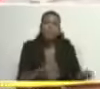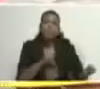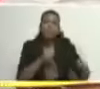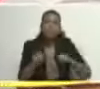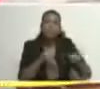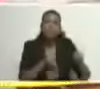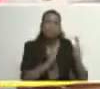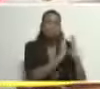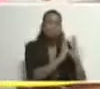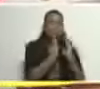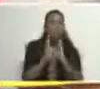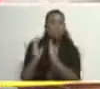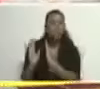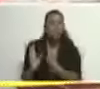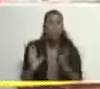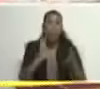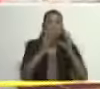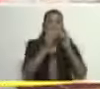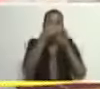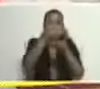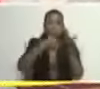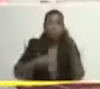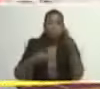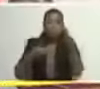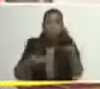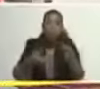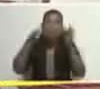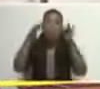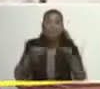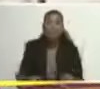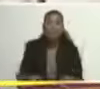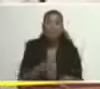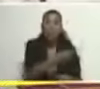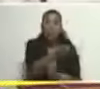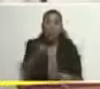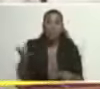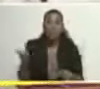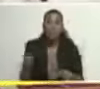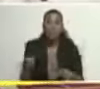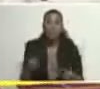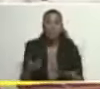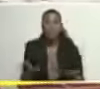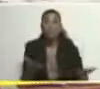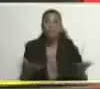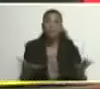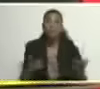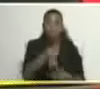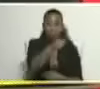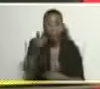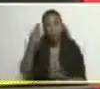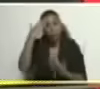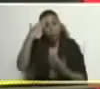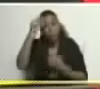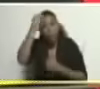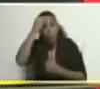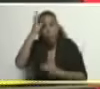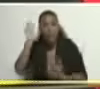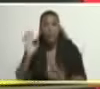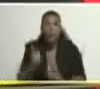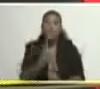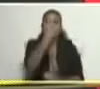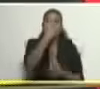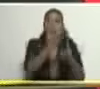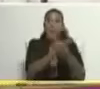acción. Y los voy a someter oficialmente a su consideración. El